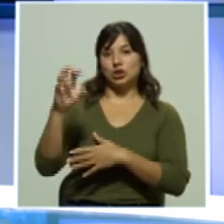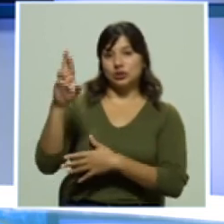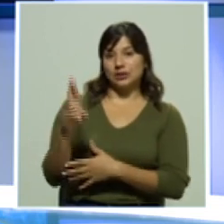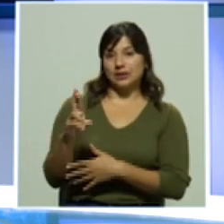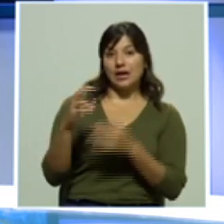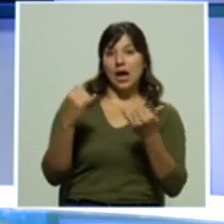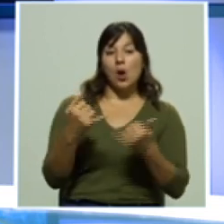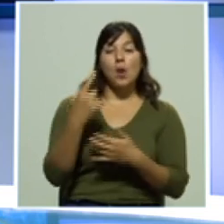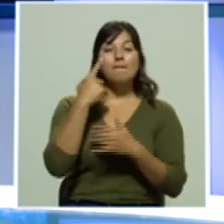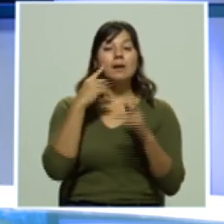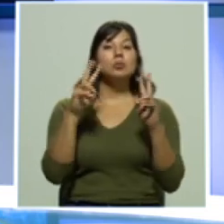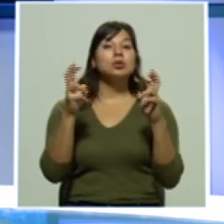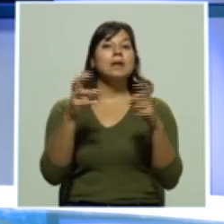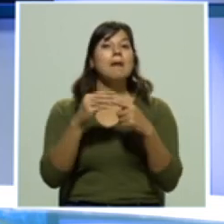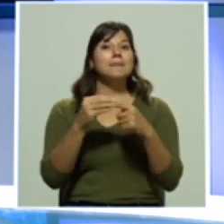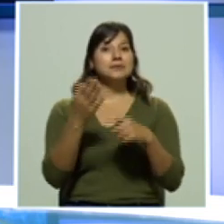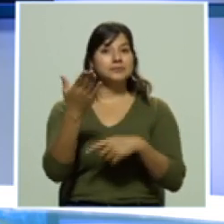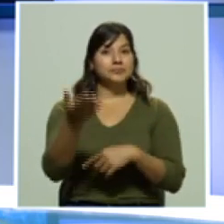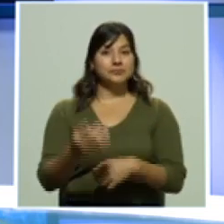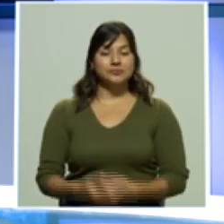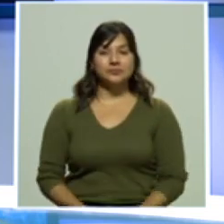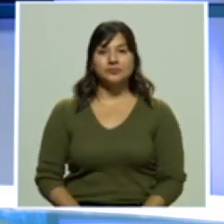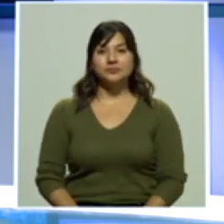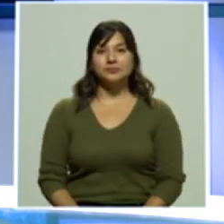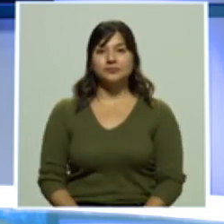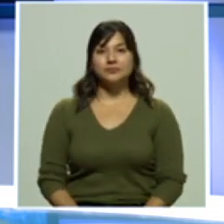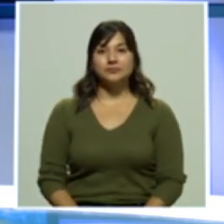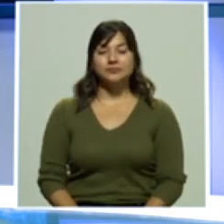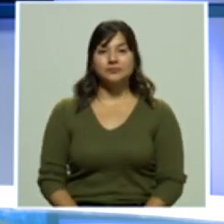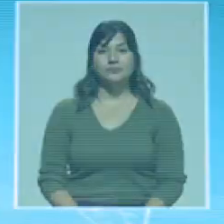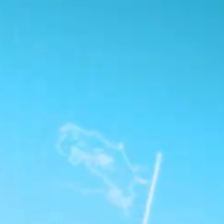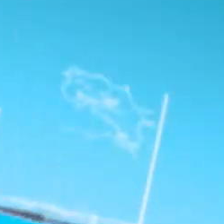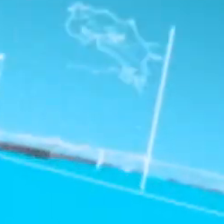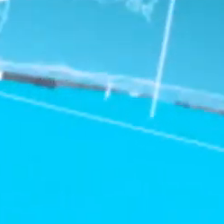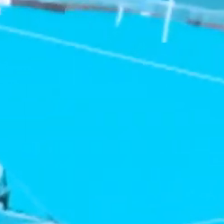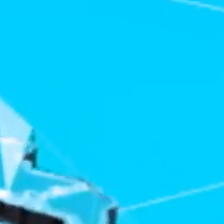ver nuestros titulares. Adelante.